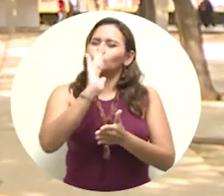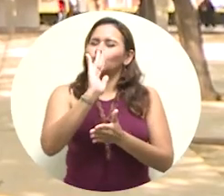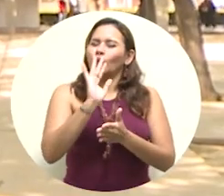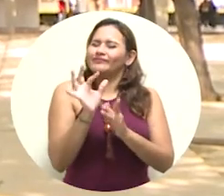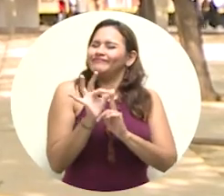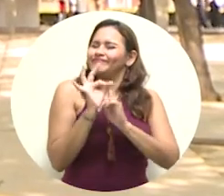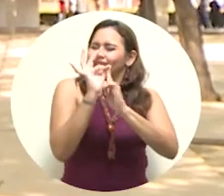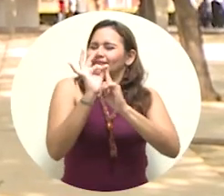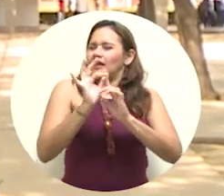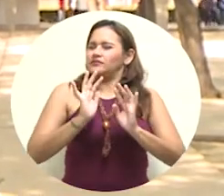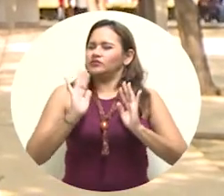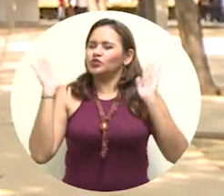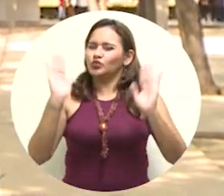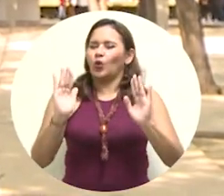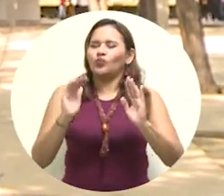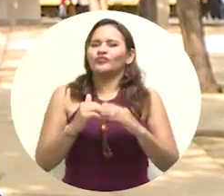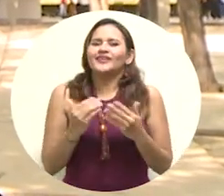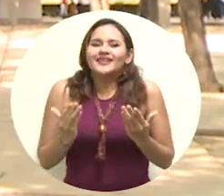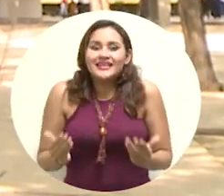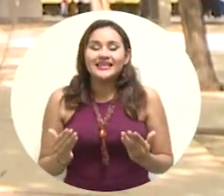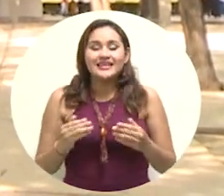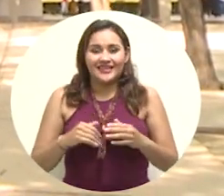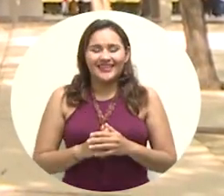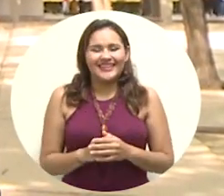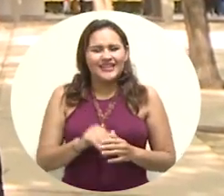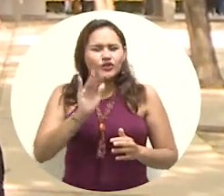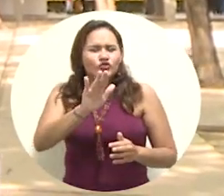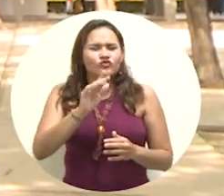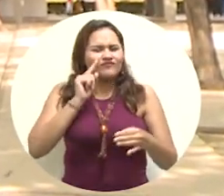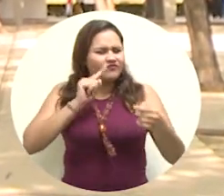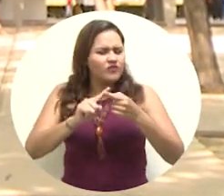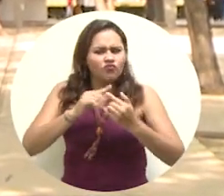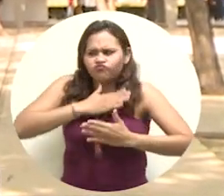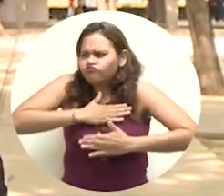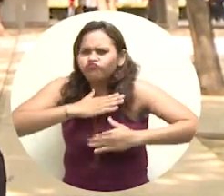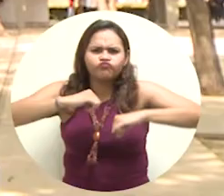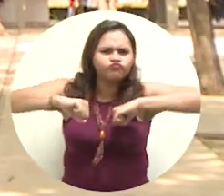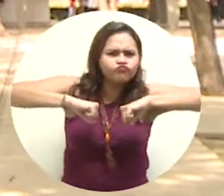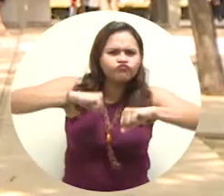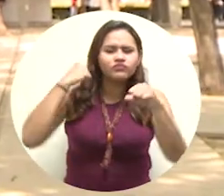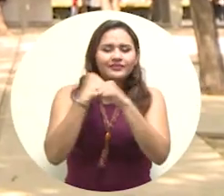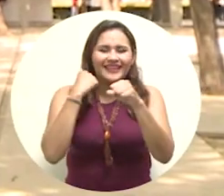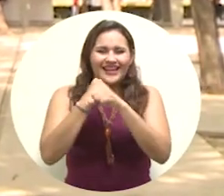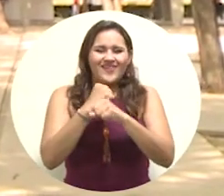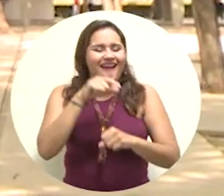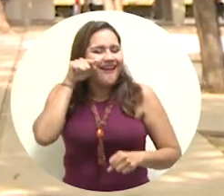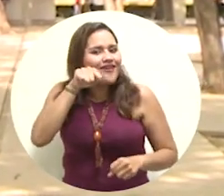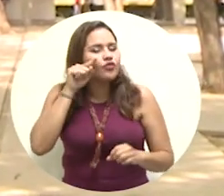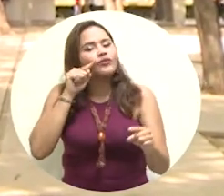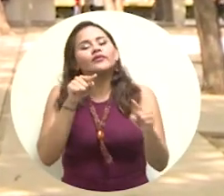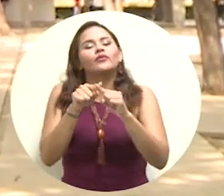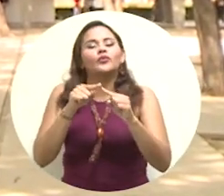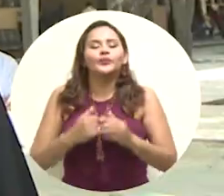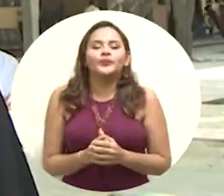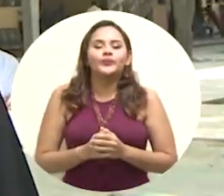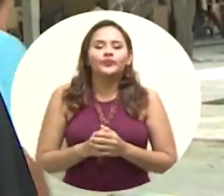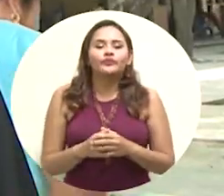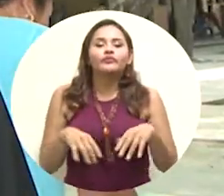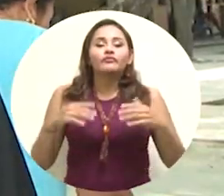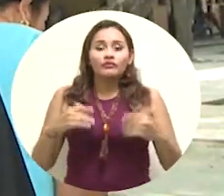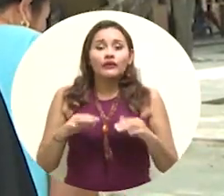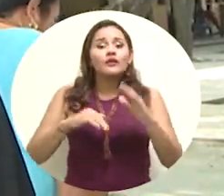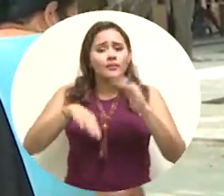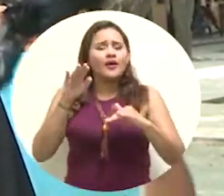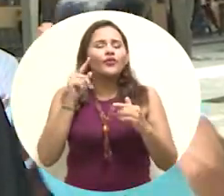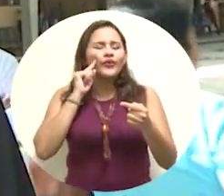distintivo como es su vocación por el servicio, su acto eléctrico, persona tolerante y obviamente respetuoso. Se ha creado